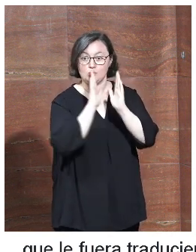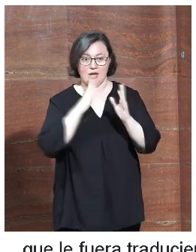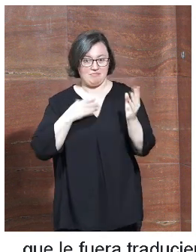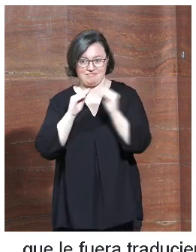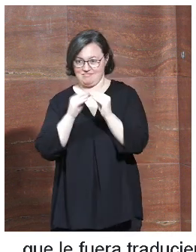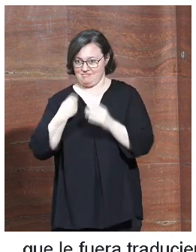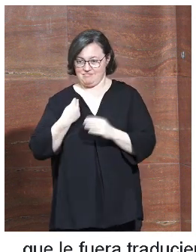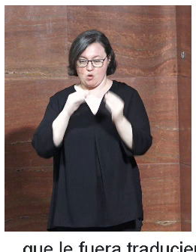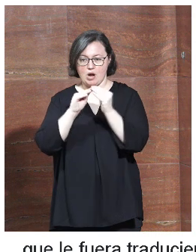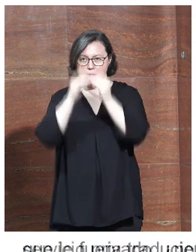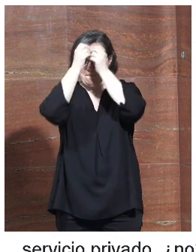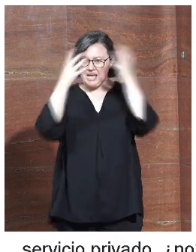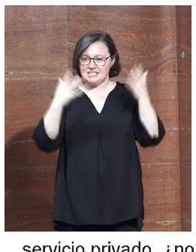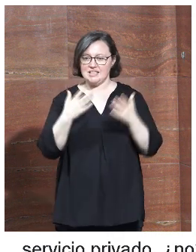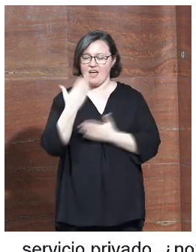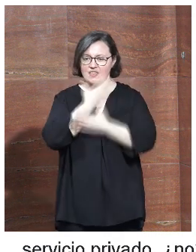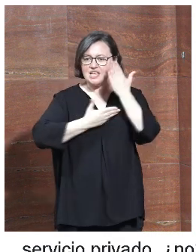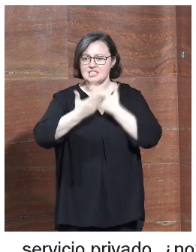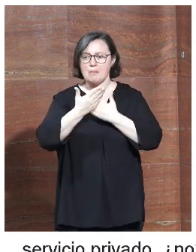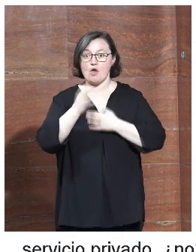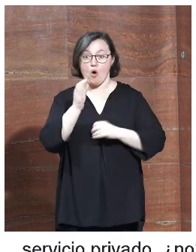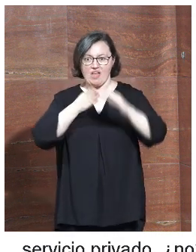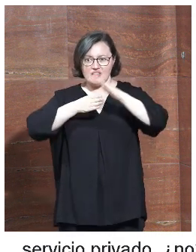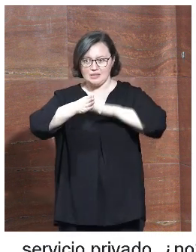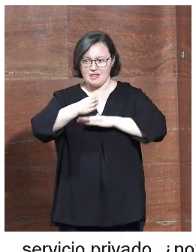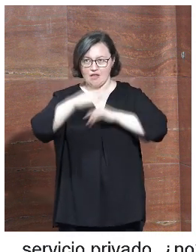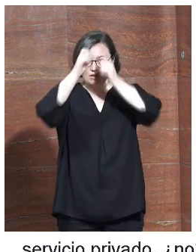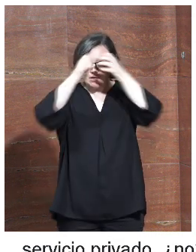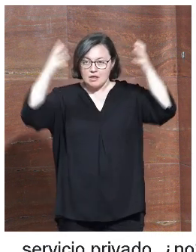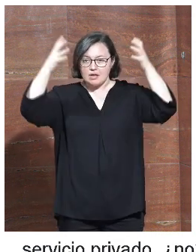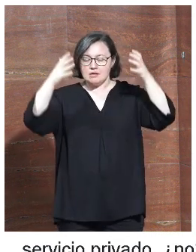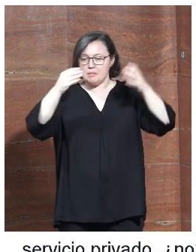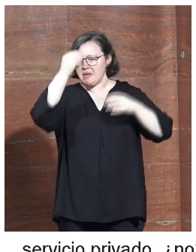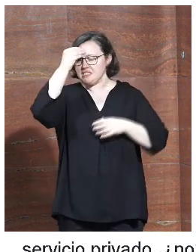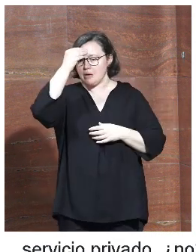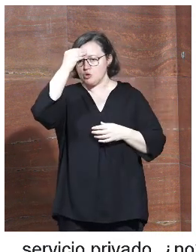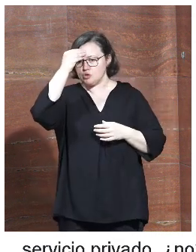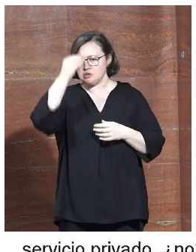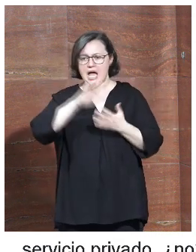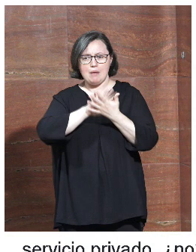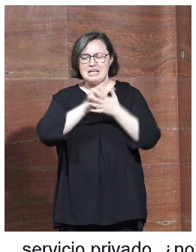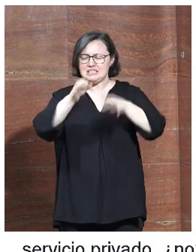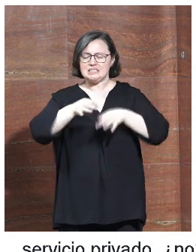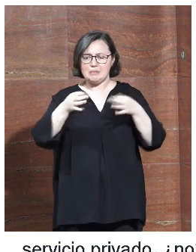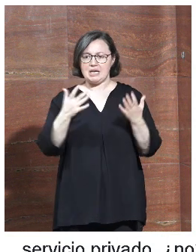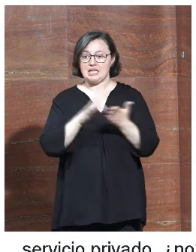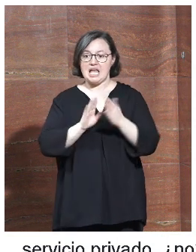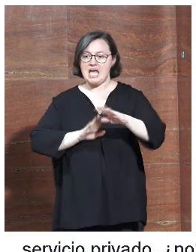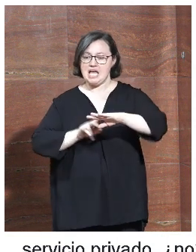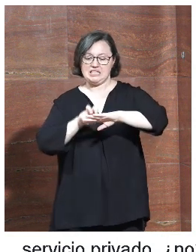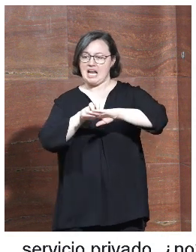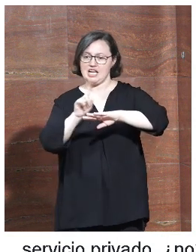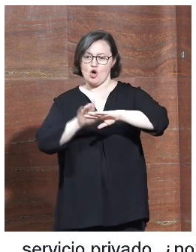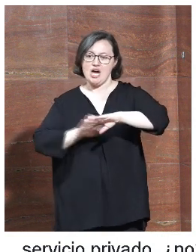O sea, cuando se piensa en la discapacidad y en la accesibilidad, enseguida lo primero que se ha hecho es poner rampas,